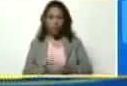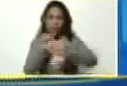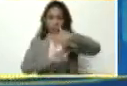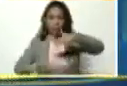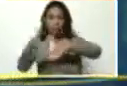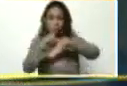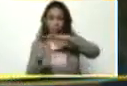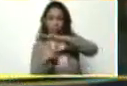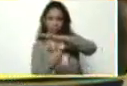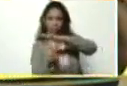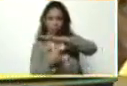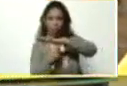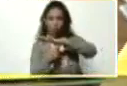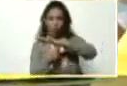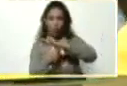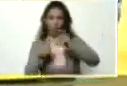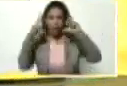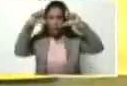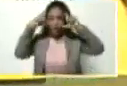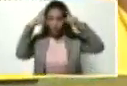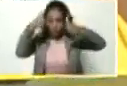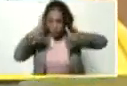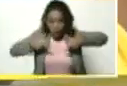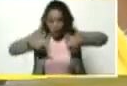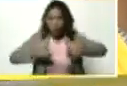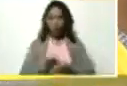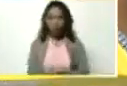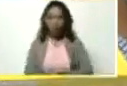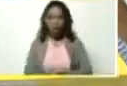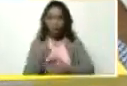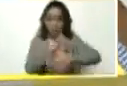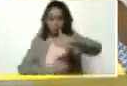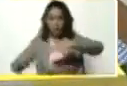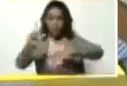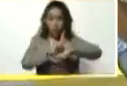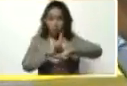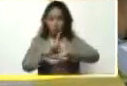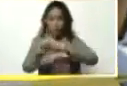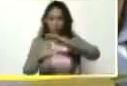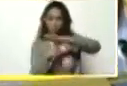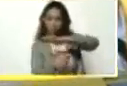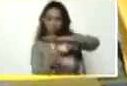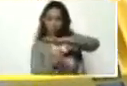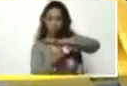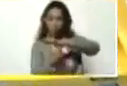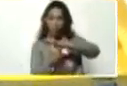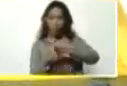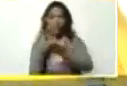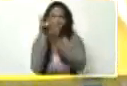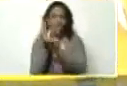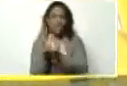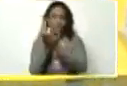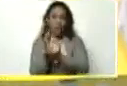Licenciatura y TSU de Imagenología, Licenciatura y TSU de